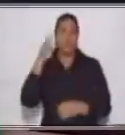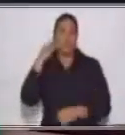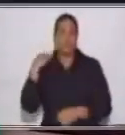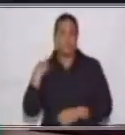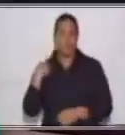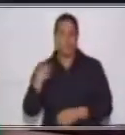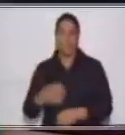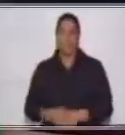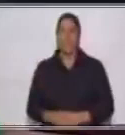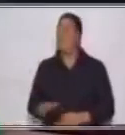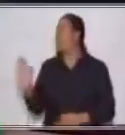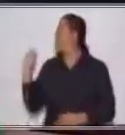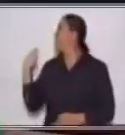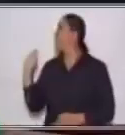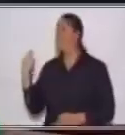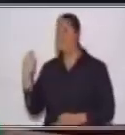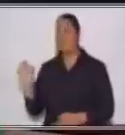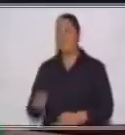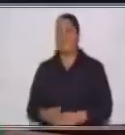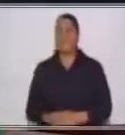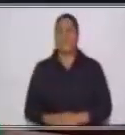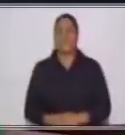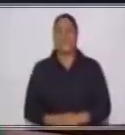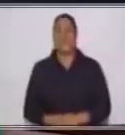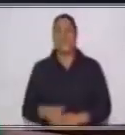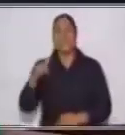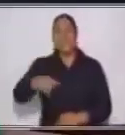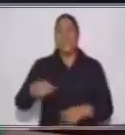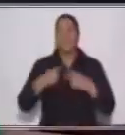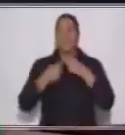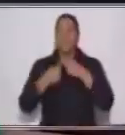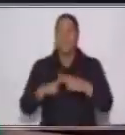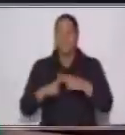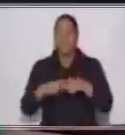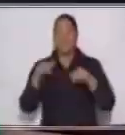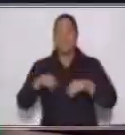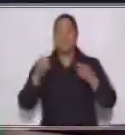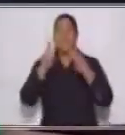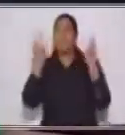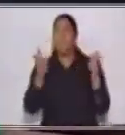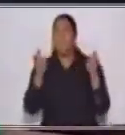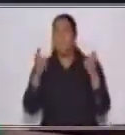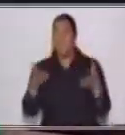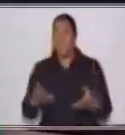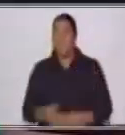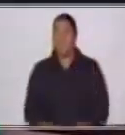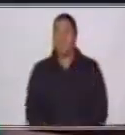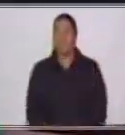señas Ruth. Hola Ruth. Iniciemos entonces nuestro tema de hoy.